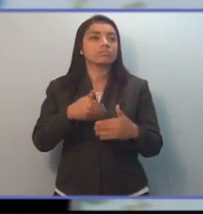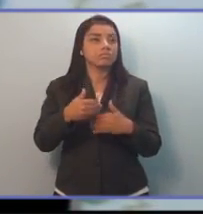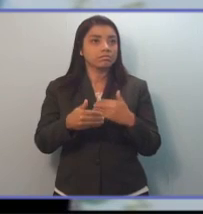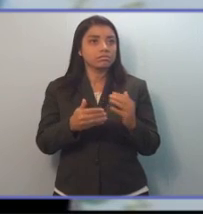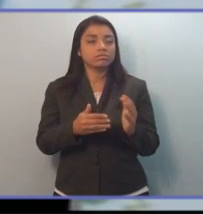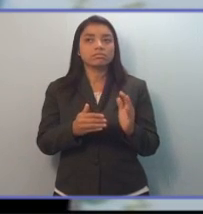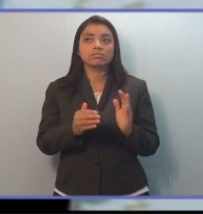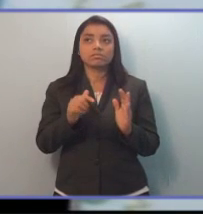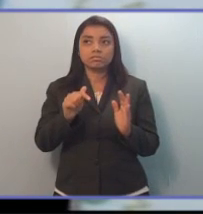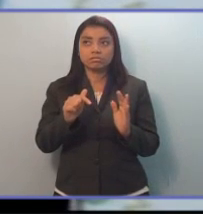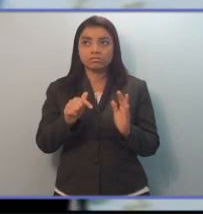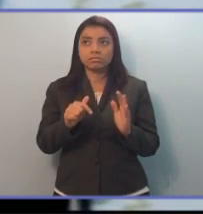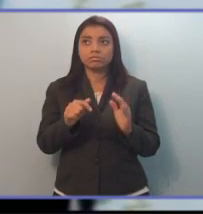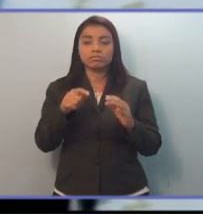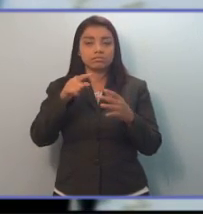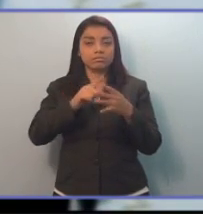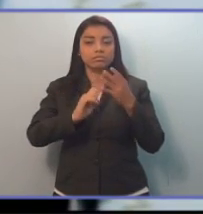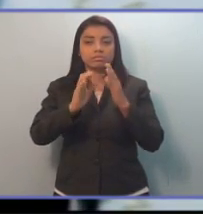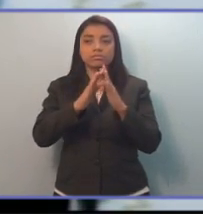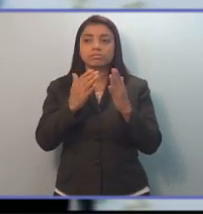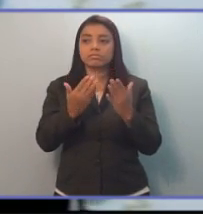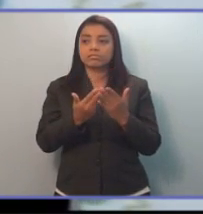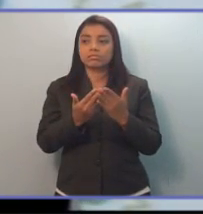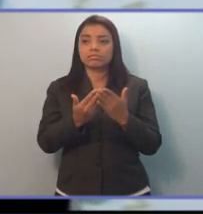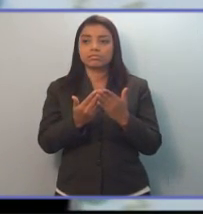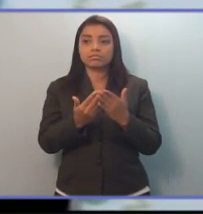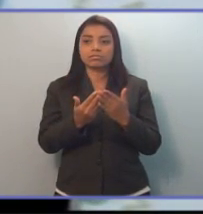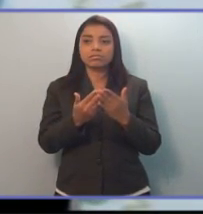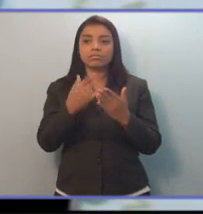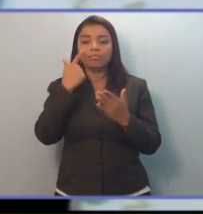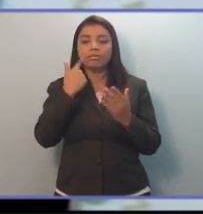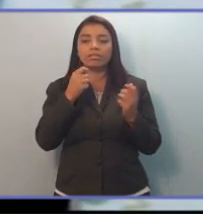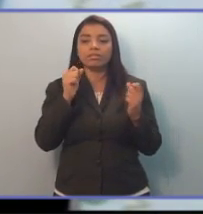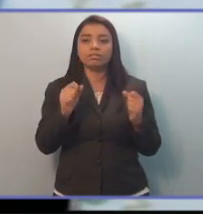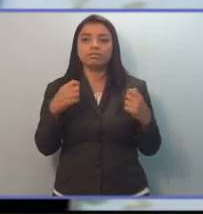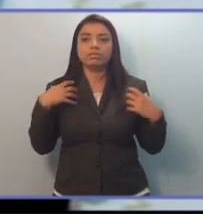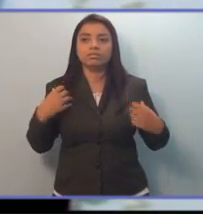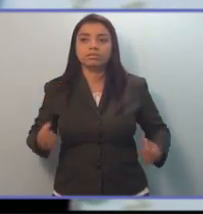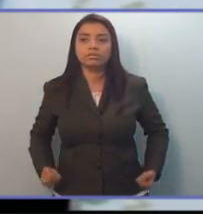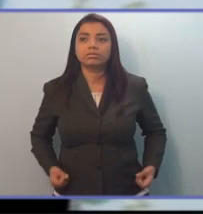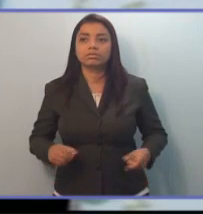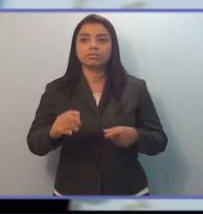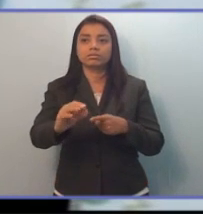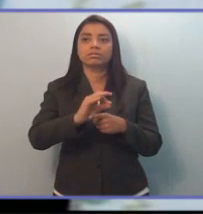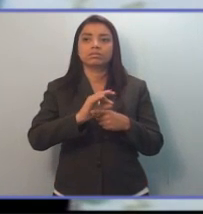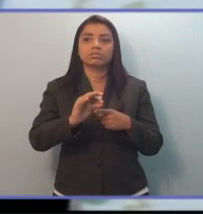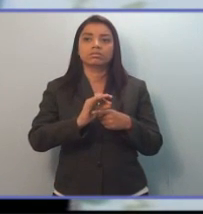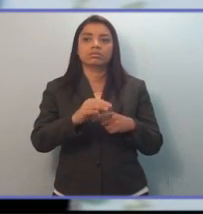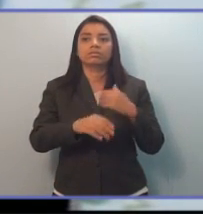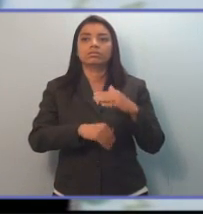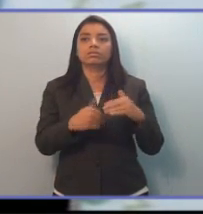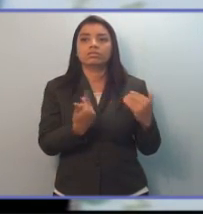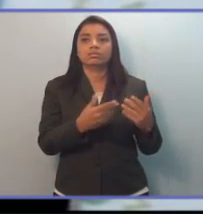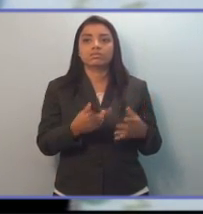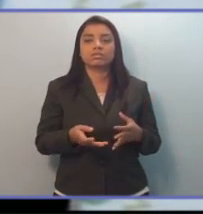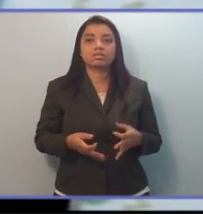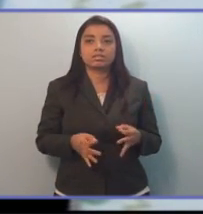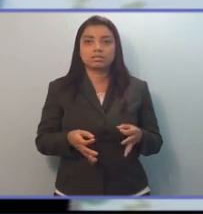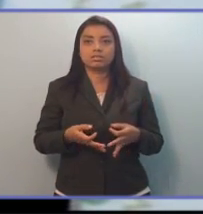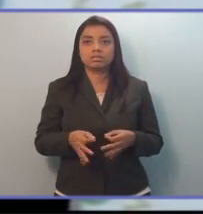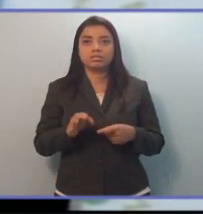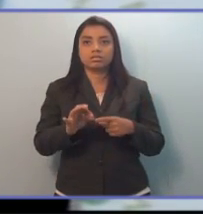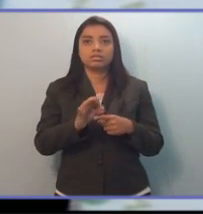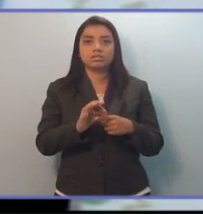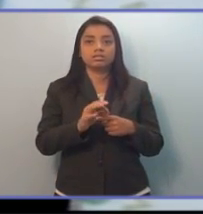respeta lo que establece la Constitución de la República, el Estado va a ir funcionando de mejor manera. O sea, la